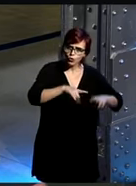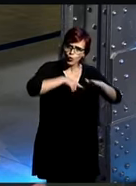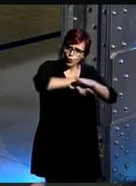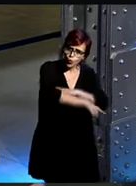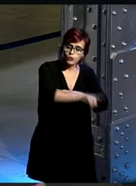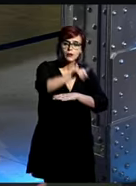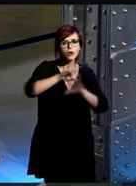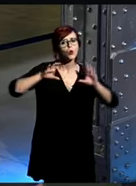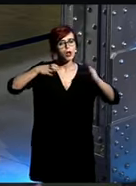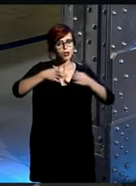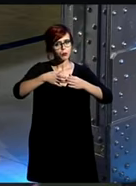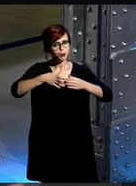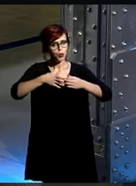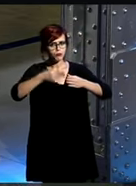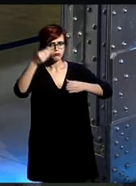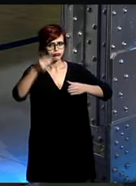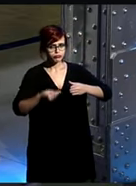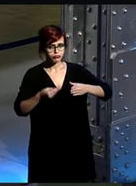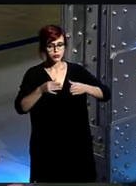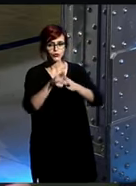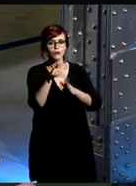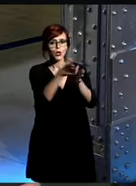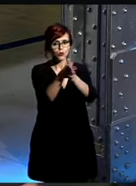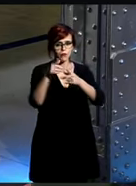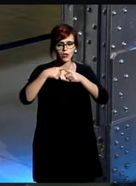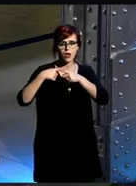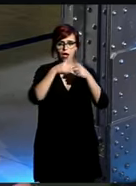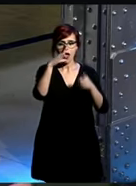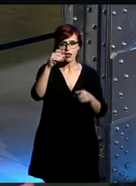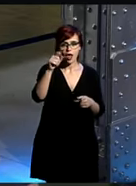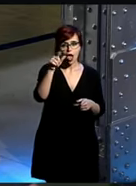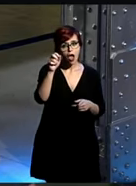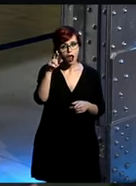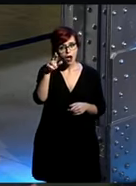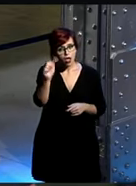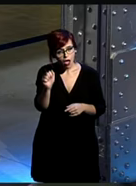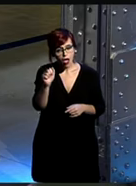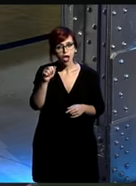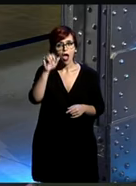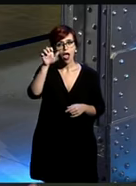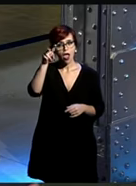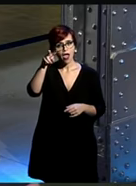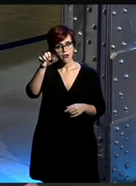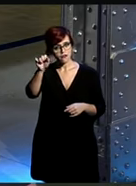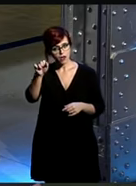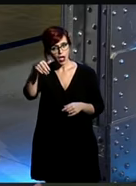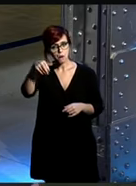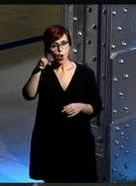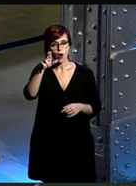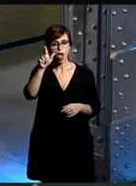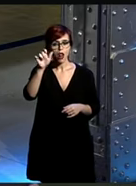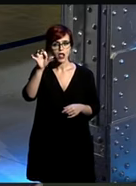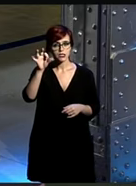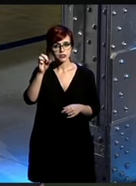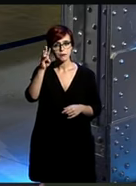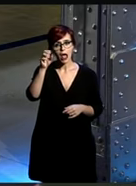de investigación muy importante, los cuales están aquí. Ahí está Clara Mejías, ahí detrás está Eva Morales, Paloma Manzanera, que